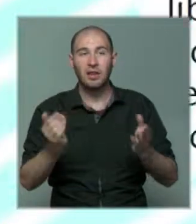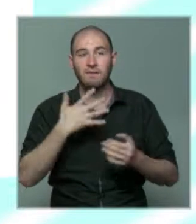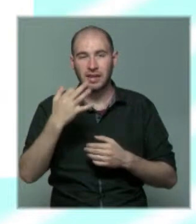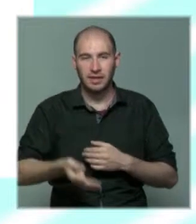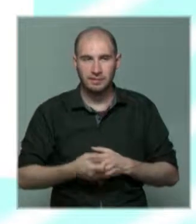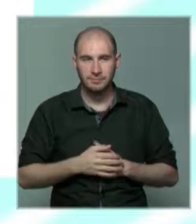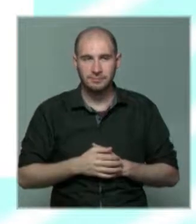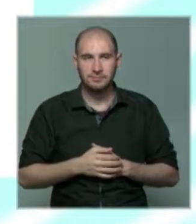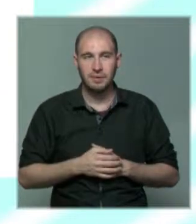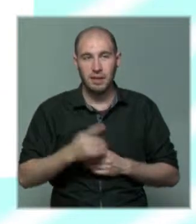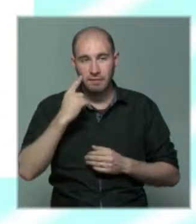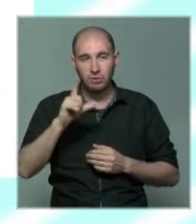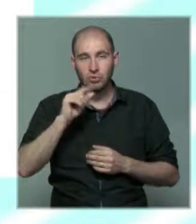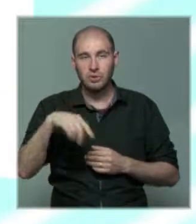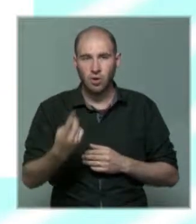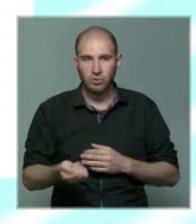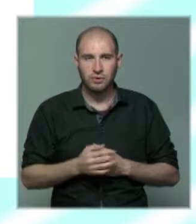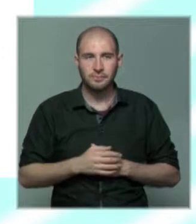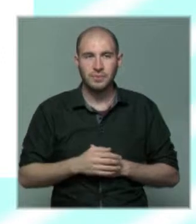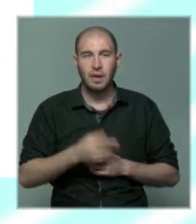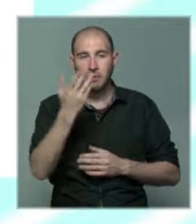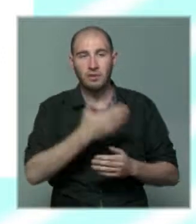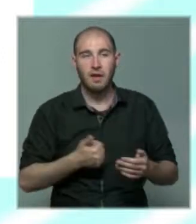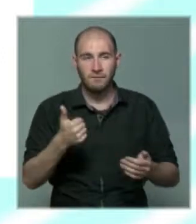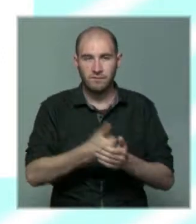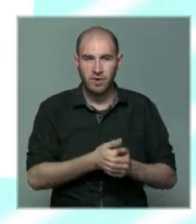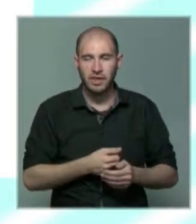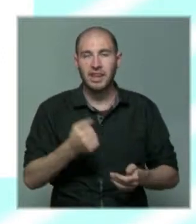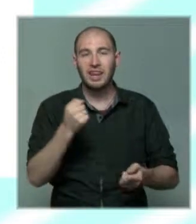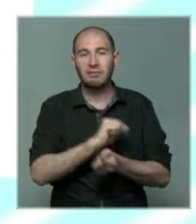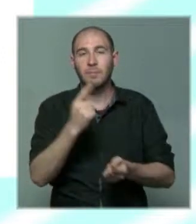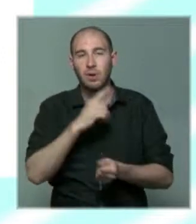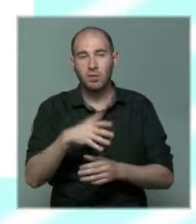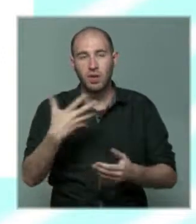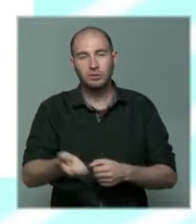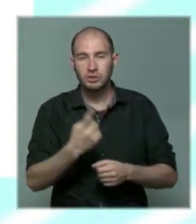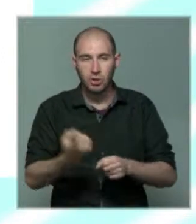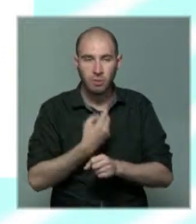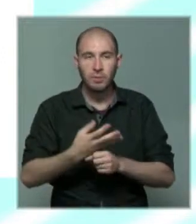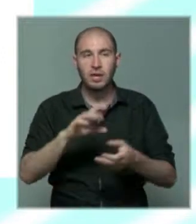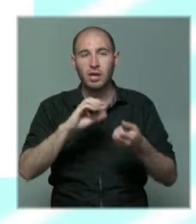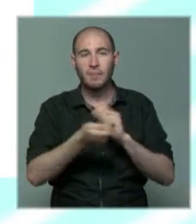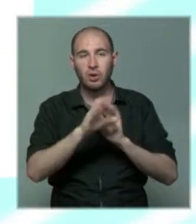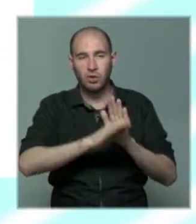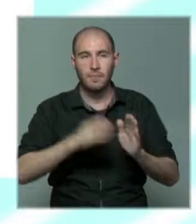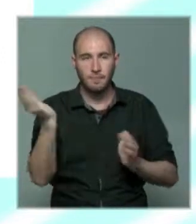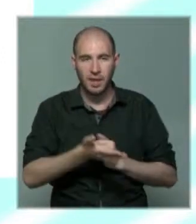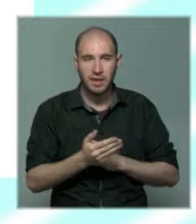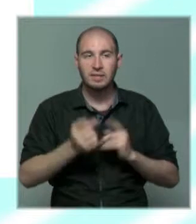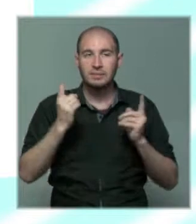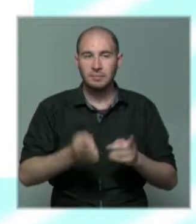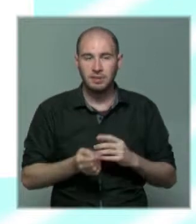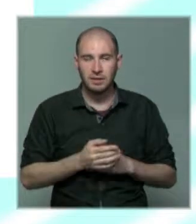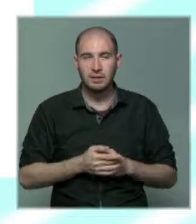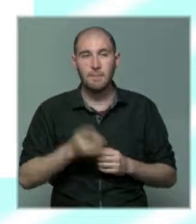Verdad. Vamos a ver qué otro tuit tenemos. Los agresores sexuales no podrán gozar de libertad condicional luego de la reforma del Código Penal. Además,